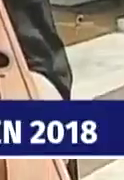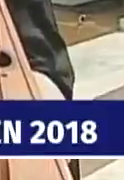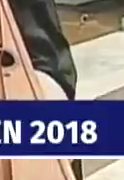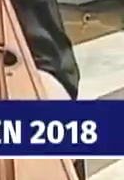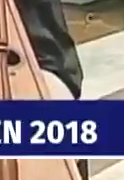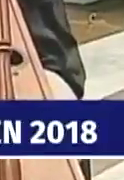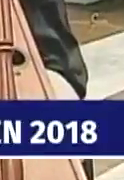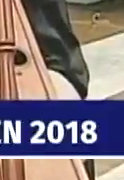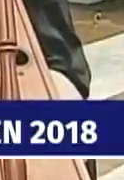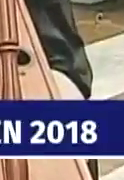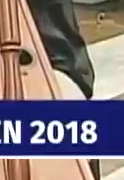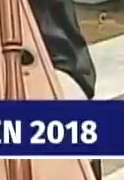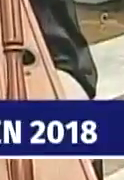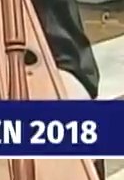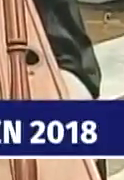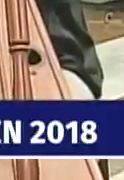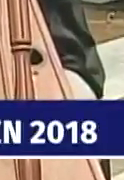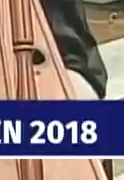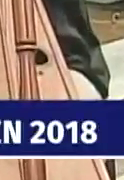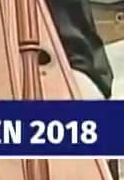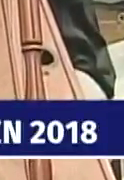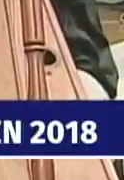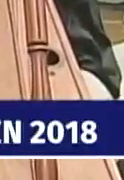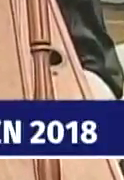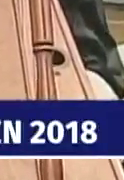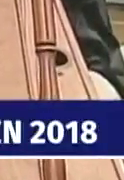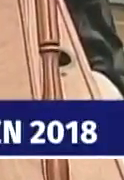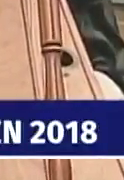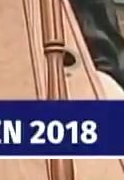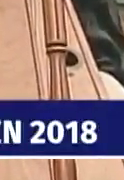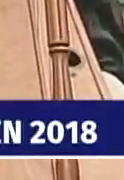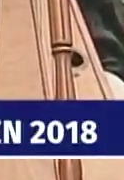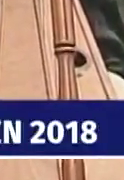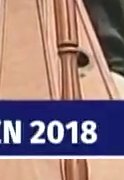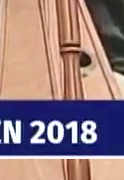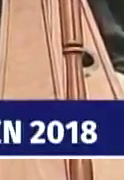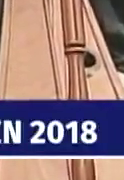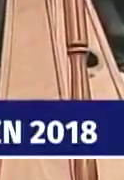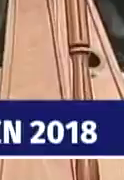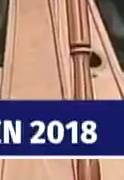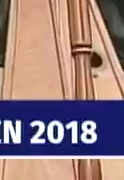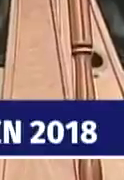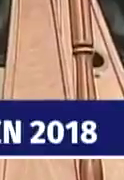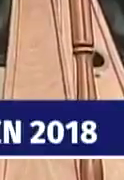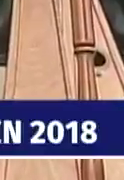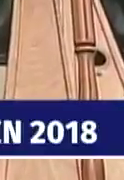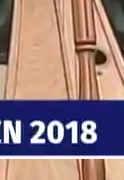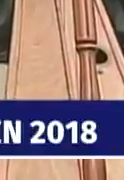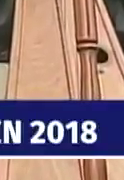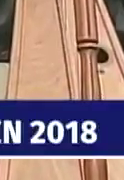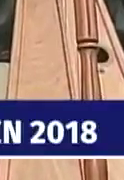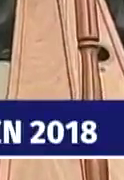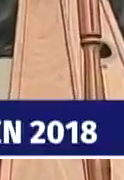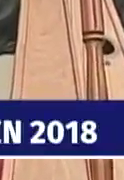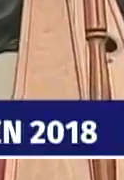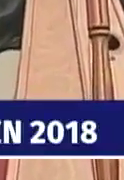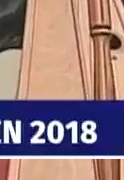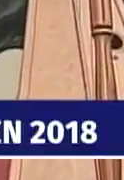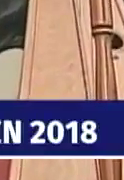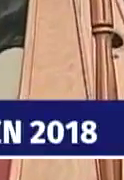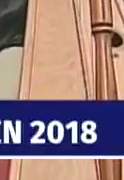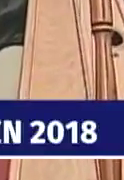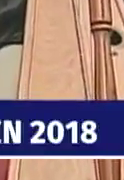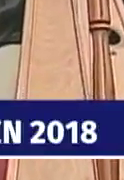Y continúa allí el presidente Nicolás Maduro Moros, saludando a cada uno de los presentes, impulsando la cultura literaria en